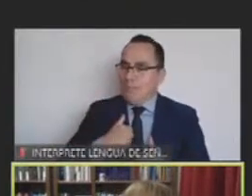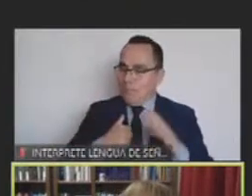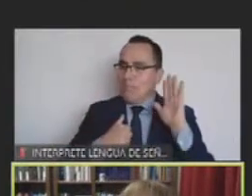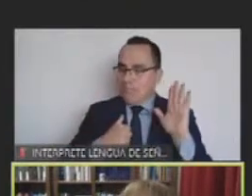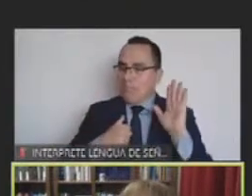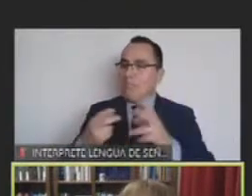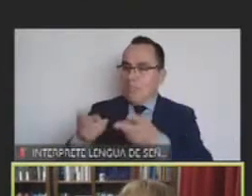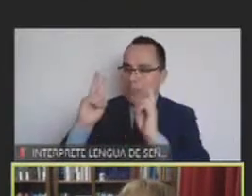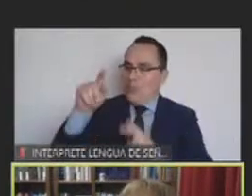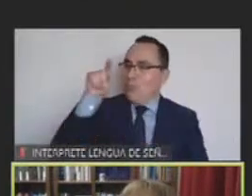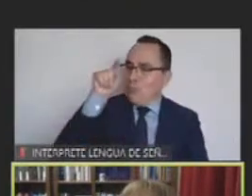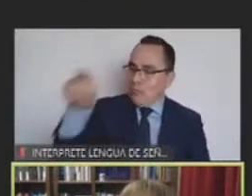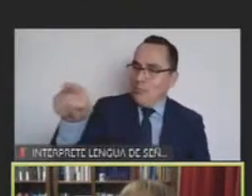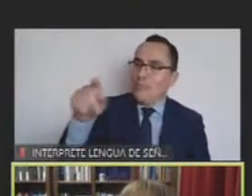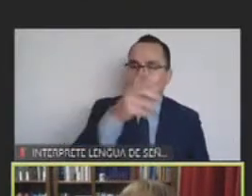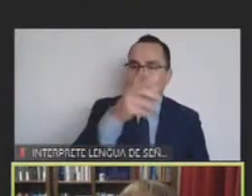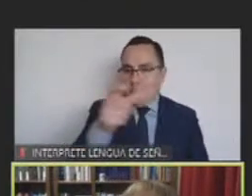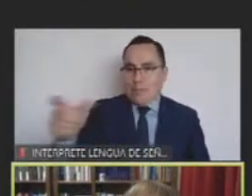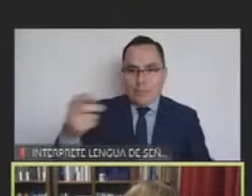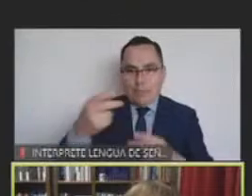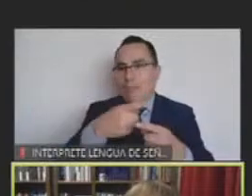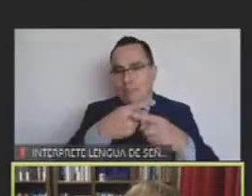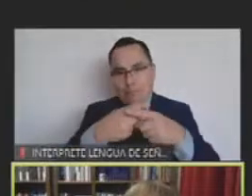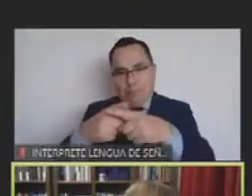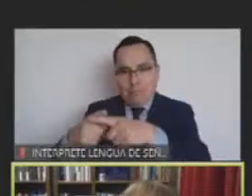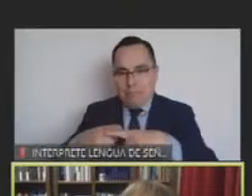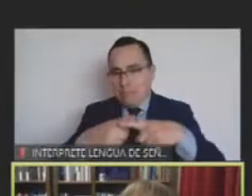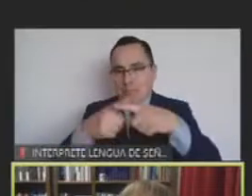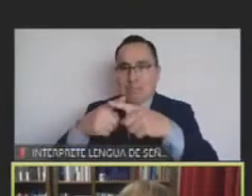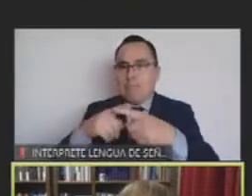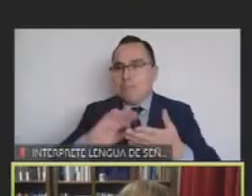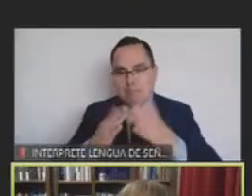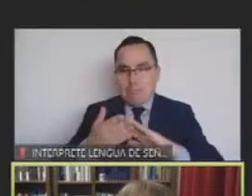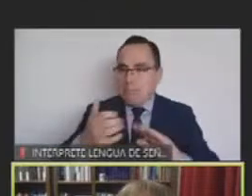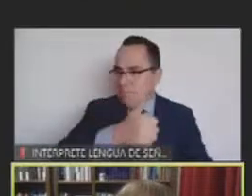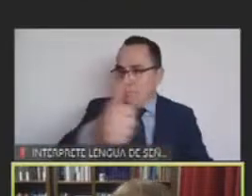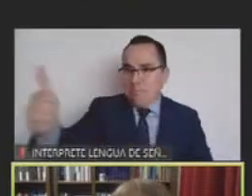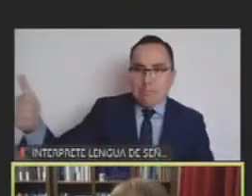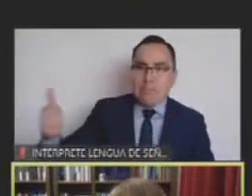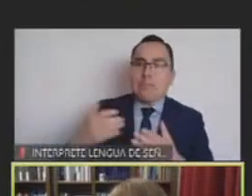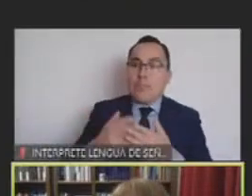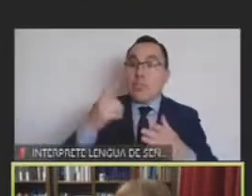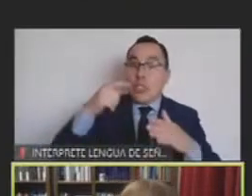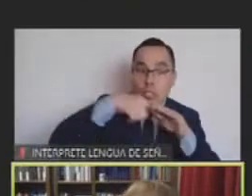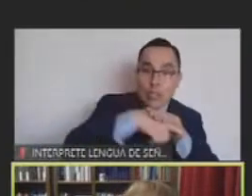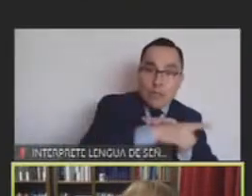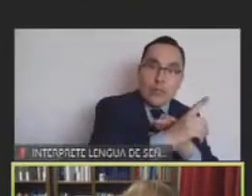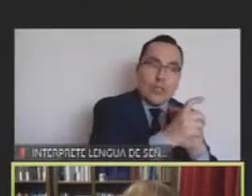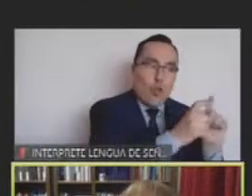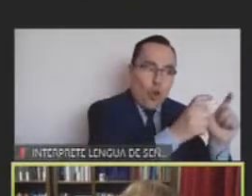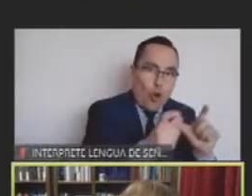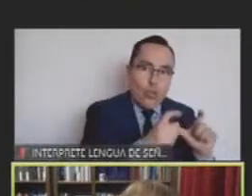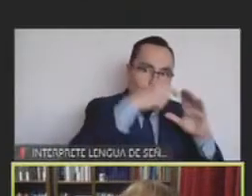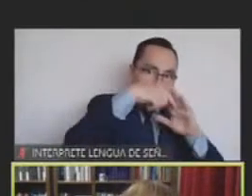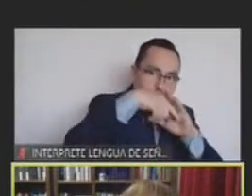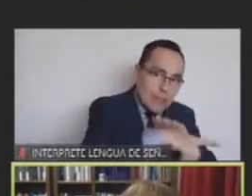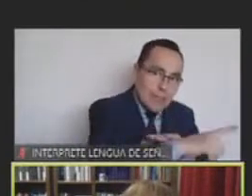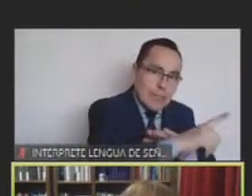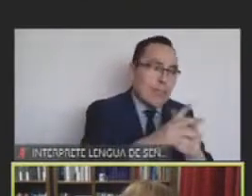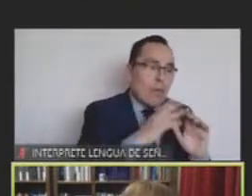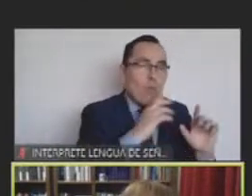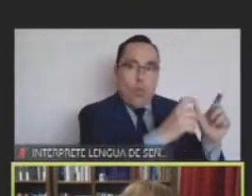de las personas y muy preocupado a la vez de mantener un control interno particularmente ético, porque los controles jurídicos